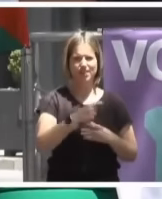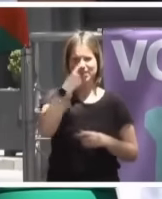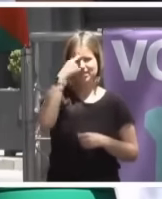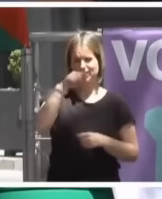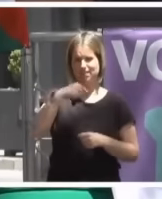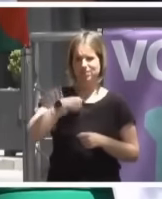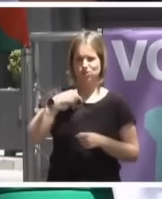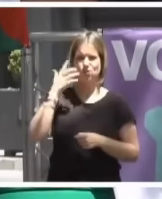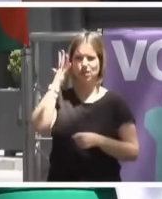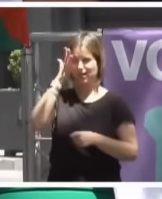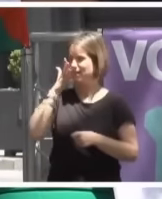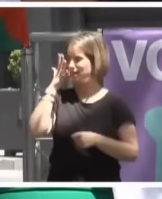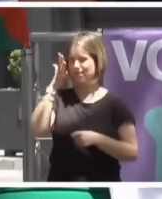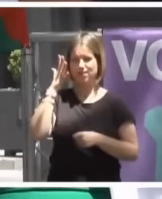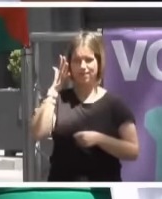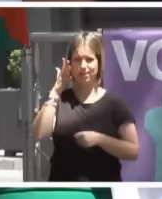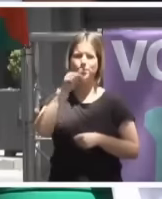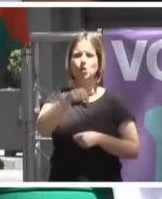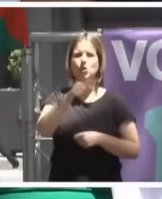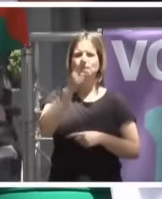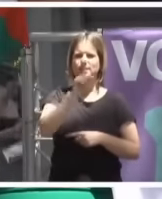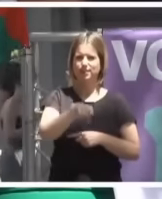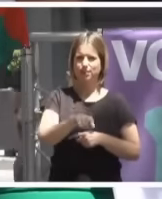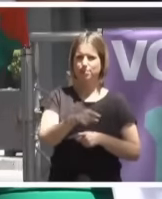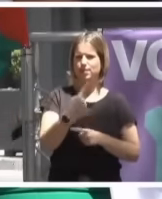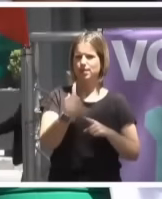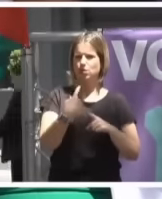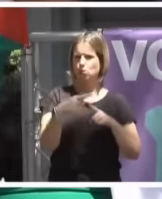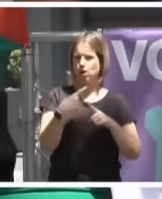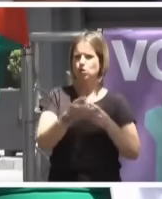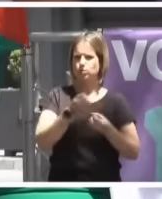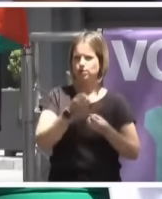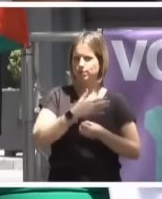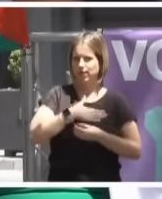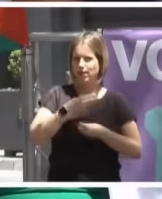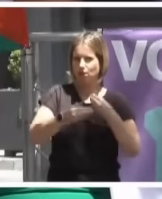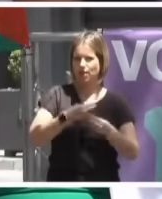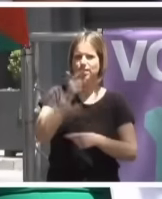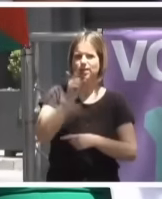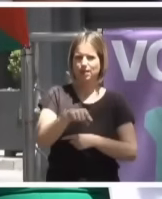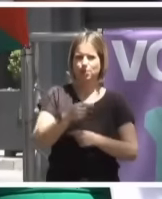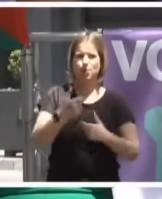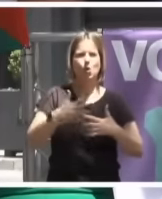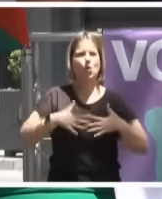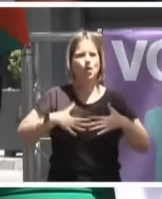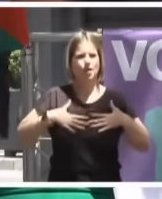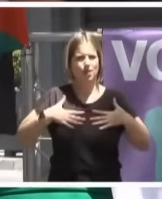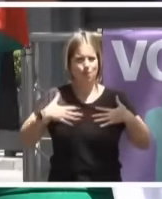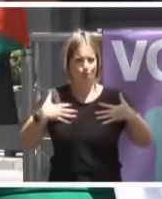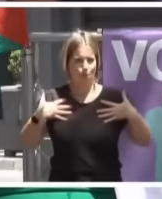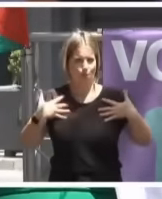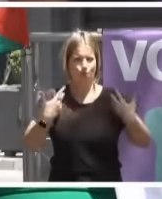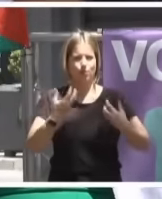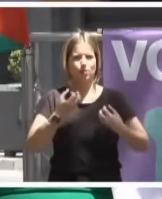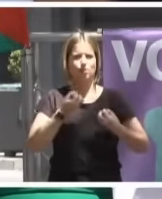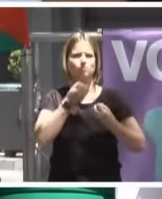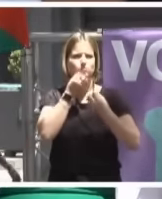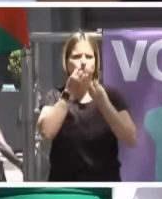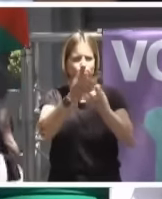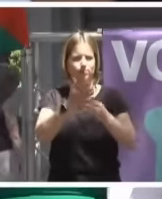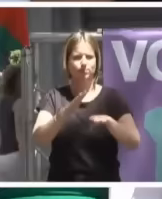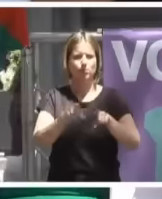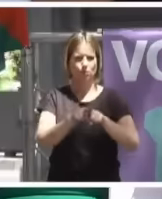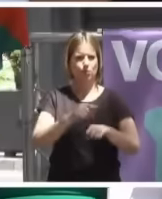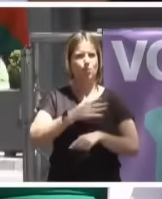Sabéis que soy navarra y hoy también quería hacer una cosa que me produce mucha emoción, pero que os la digo de